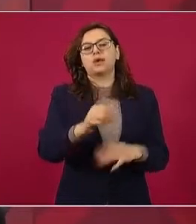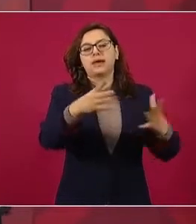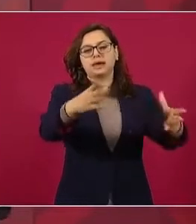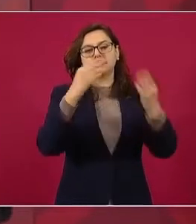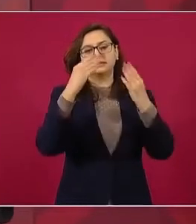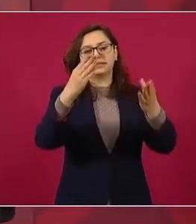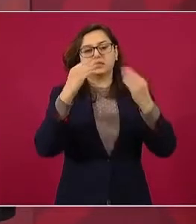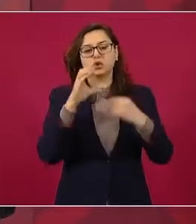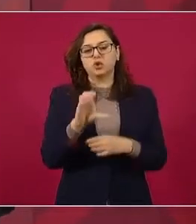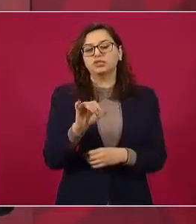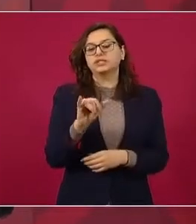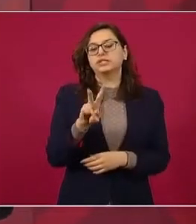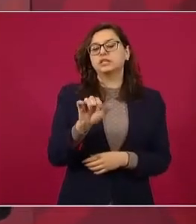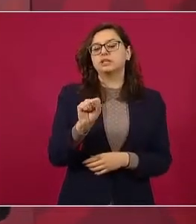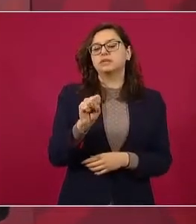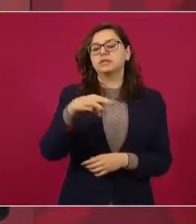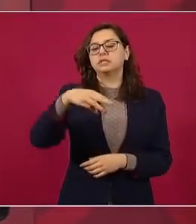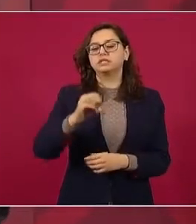él me abrió